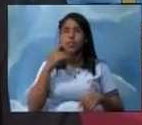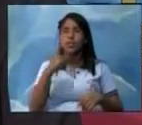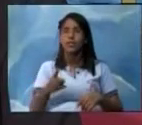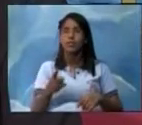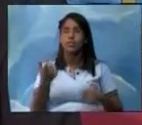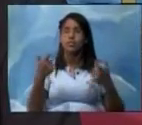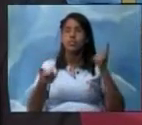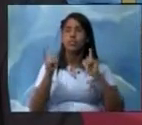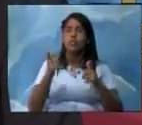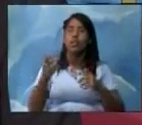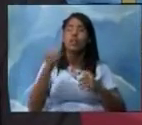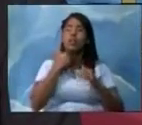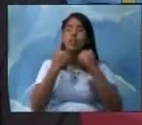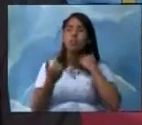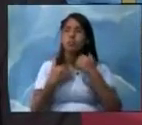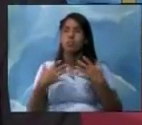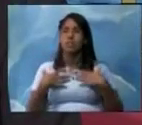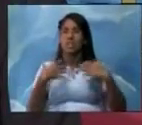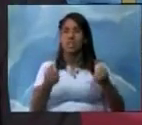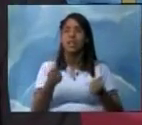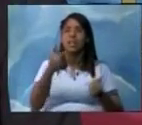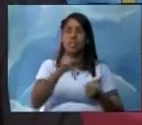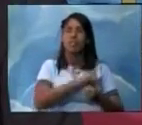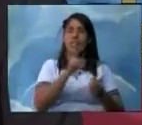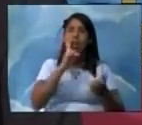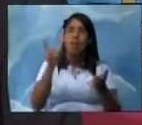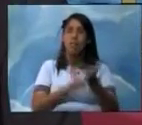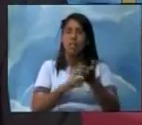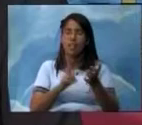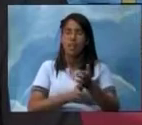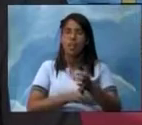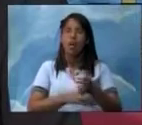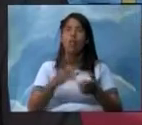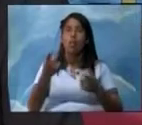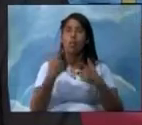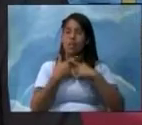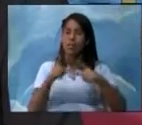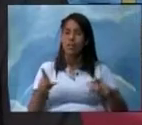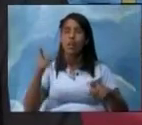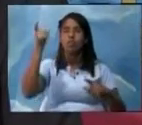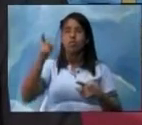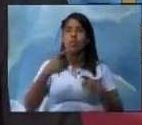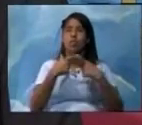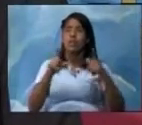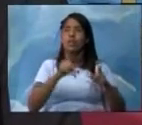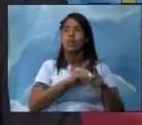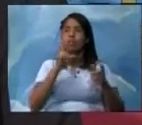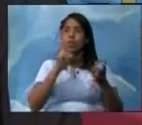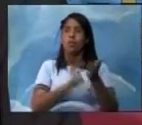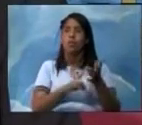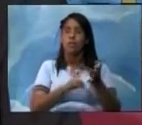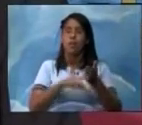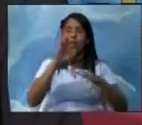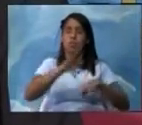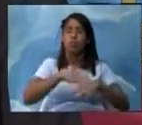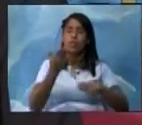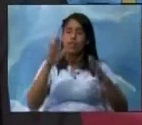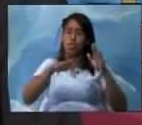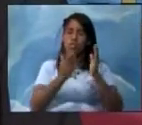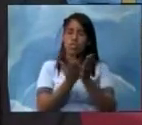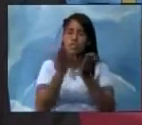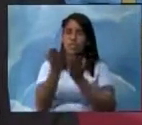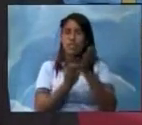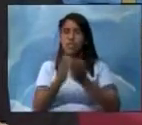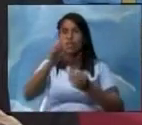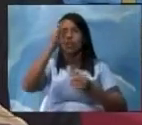cuando hay enfermos sanado hay enfermos sanado de verdad cuando hay personas libertadas son libertadas de verdad porque estoy sirviendo al